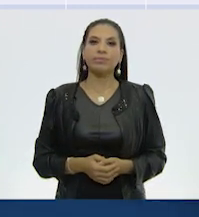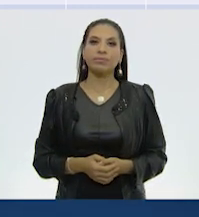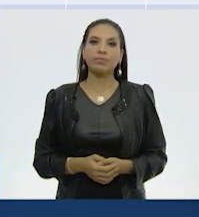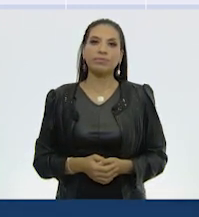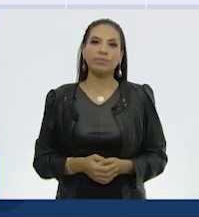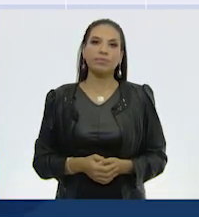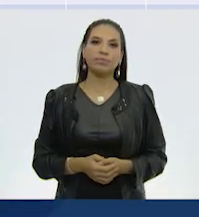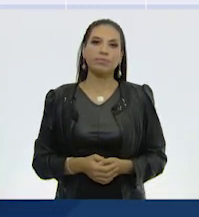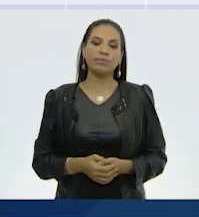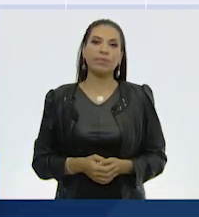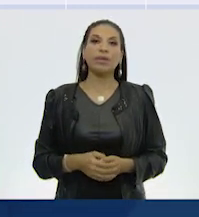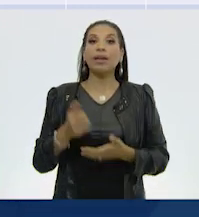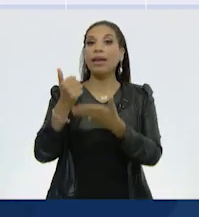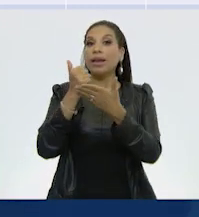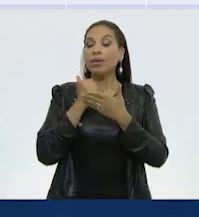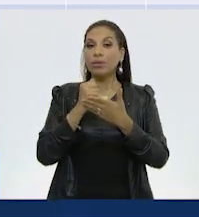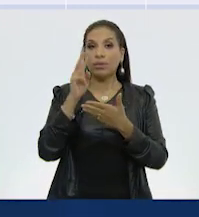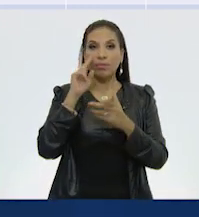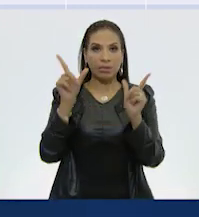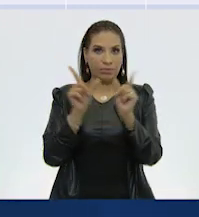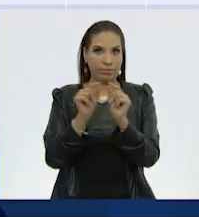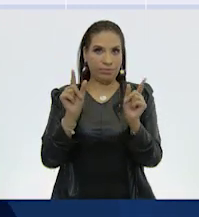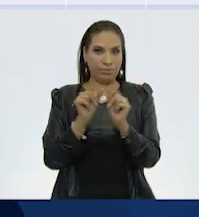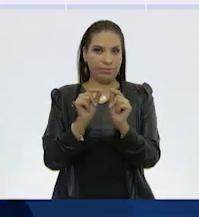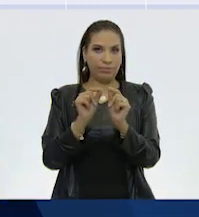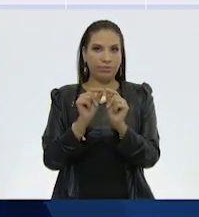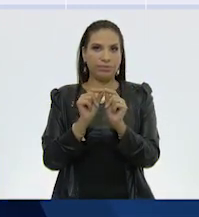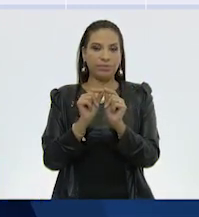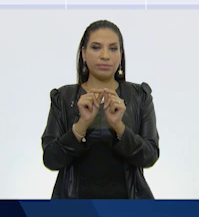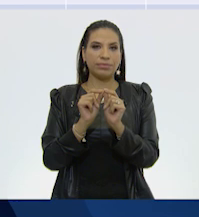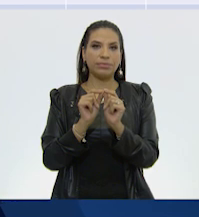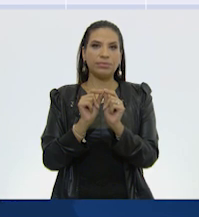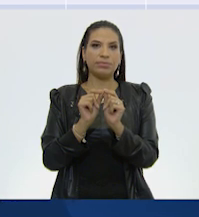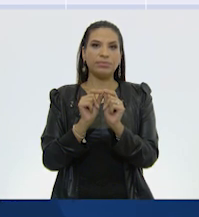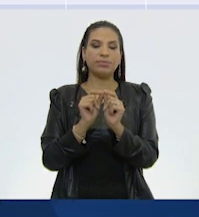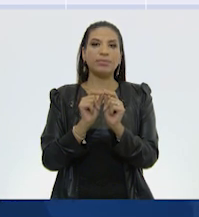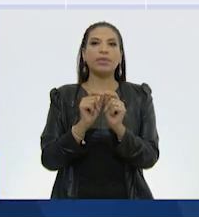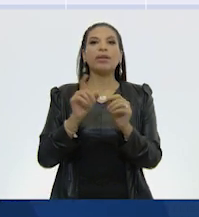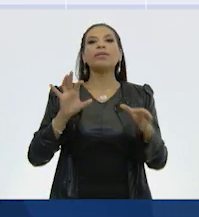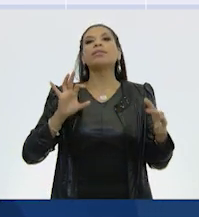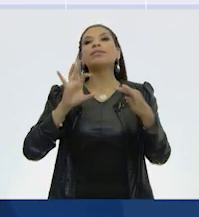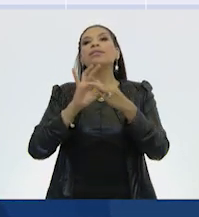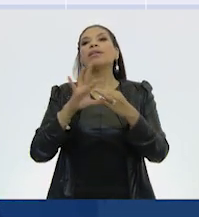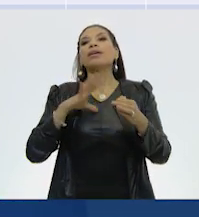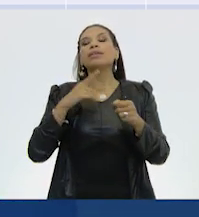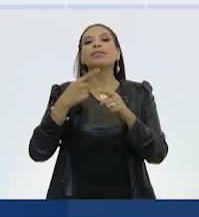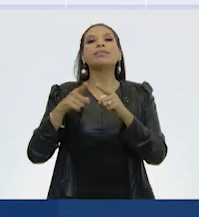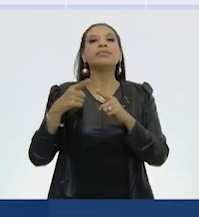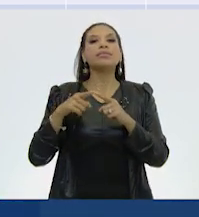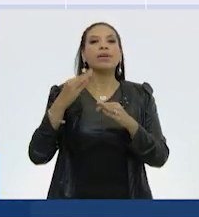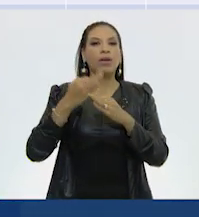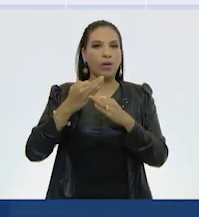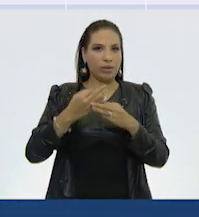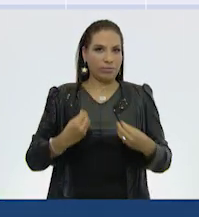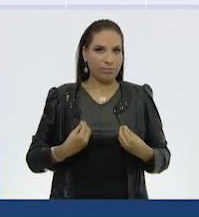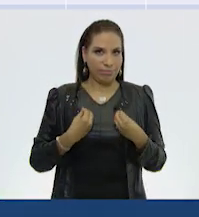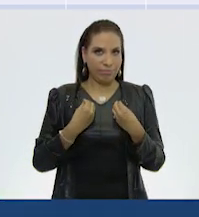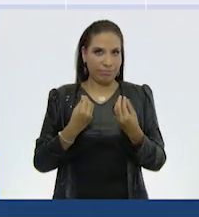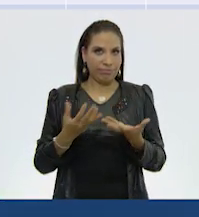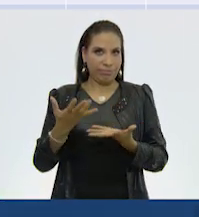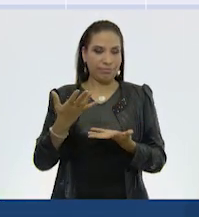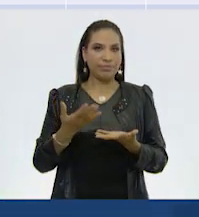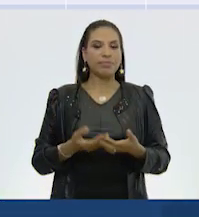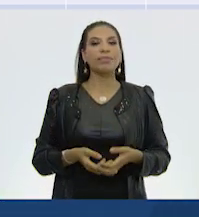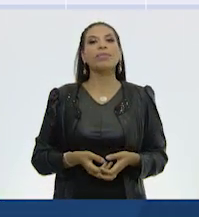¿Me ayudas con las conclusiones y la vinculación con la actualidad? Por